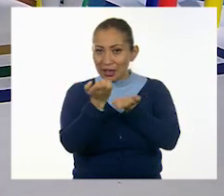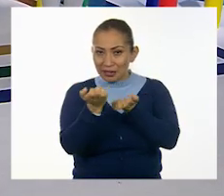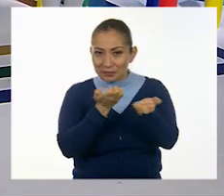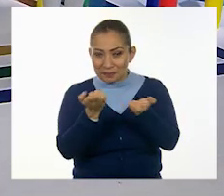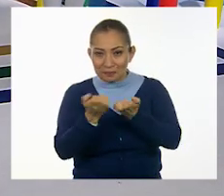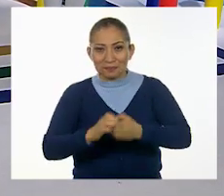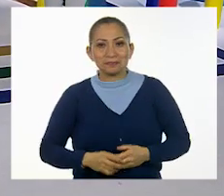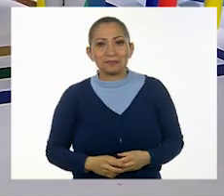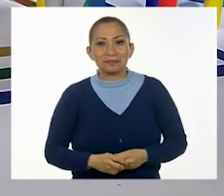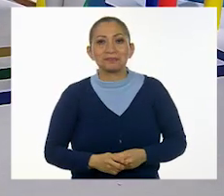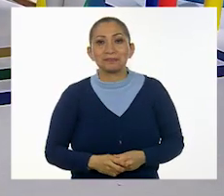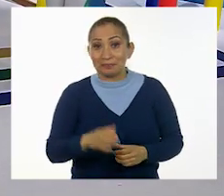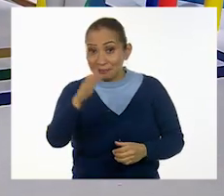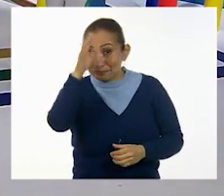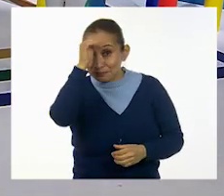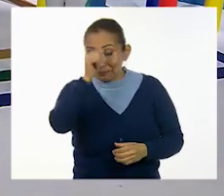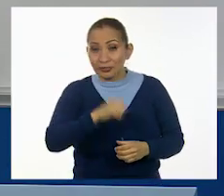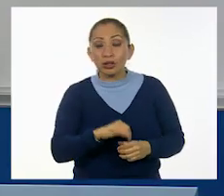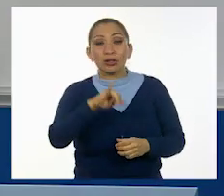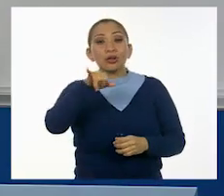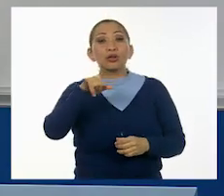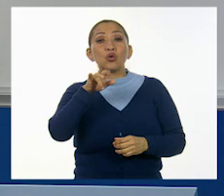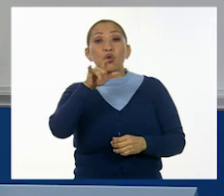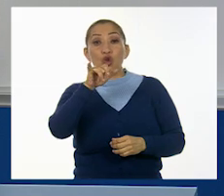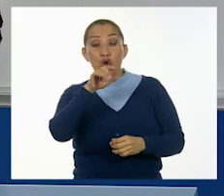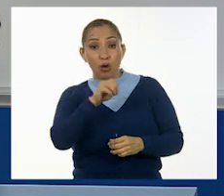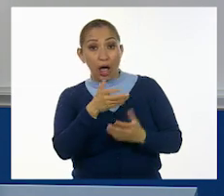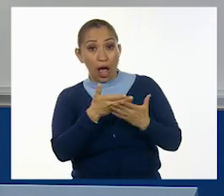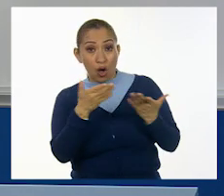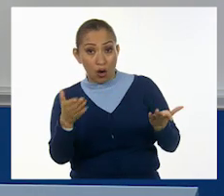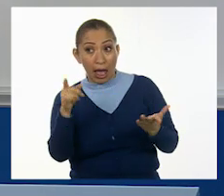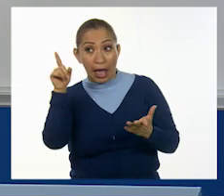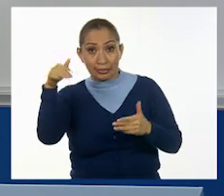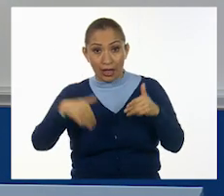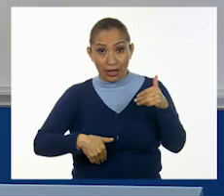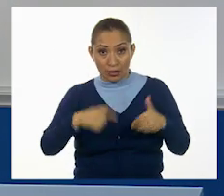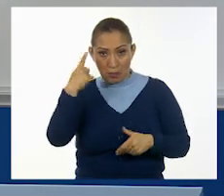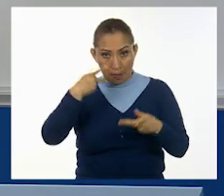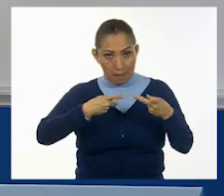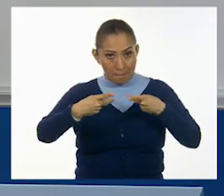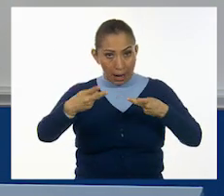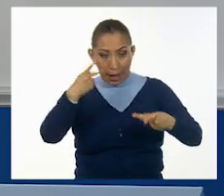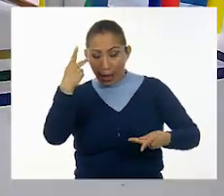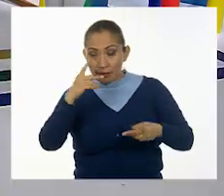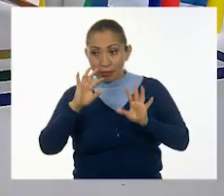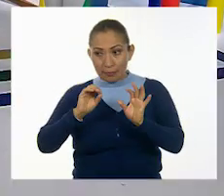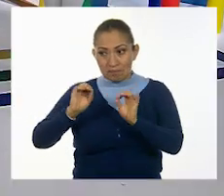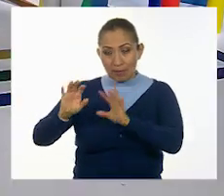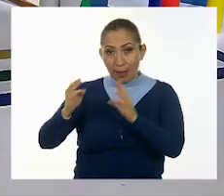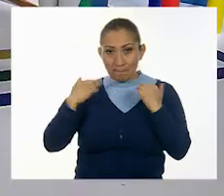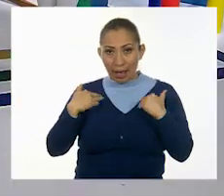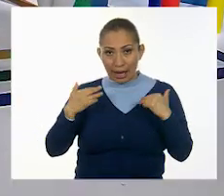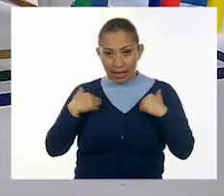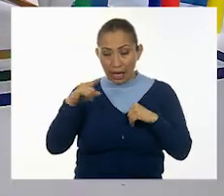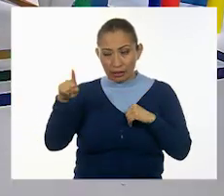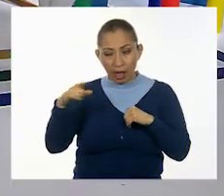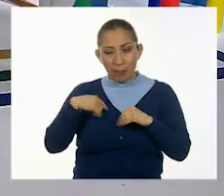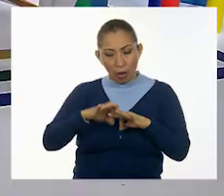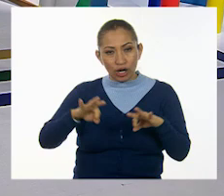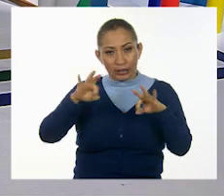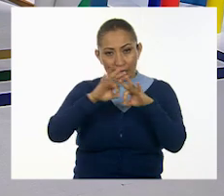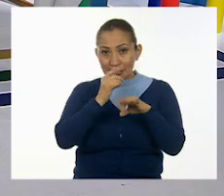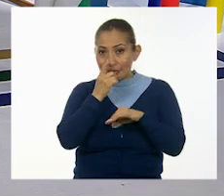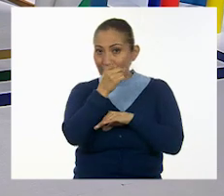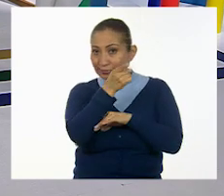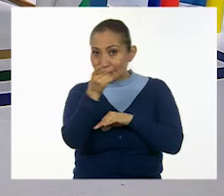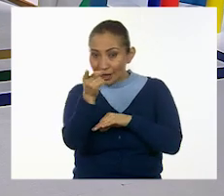como nosotros. ¿De acuerdo? Así es. Julio, ¿te parece si nos vamos al teatro para prepararnos y dejamos a María porque tiene algo muy importante